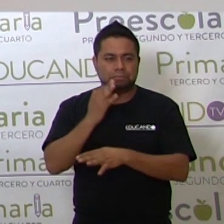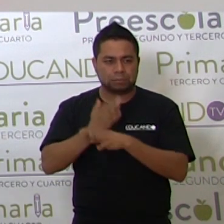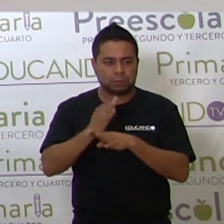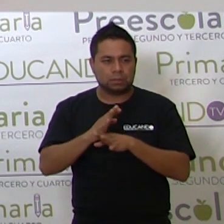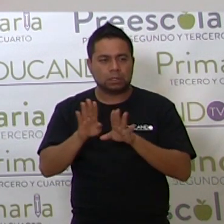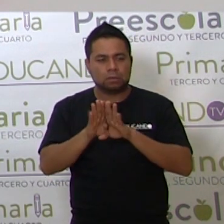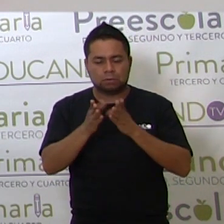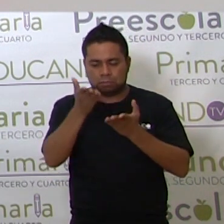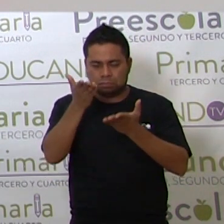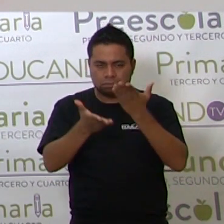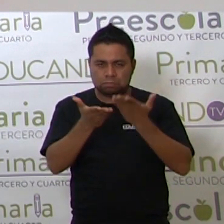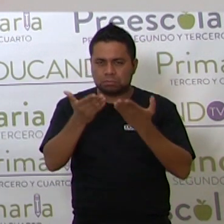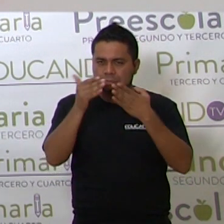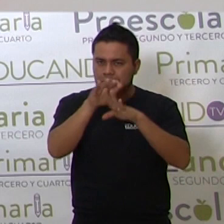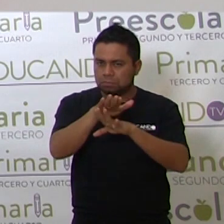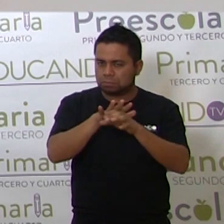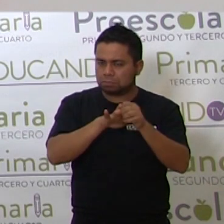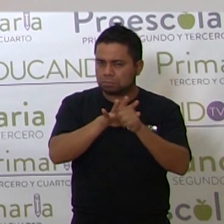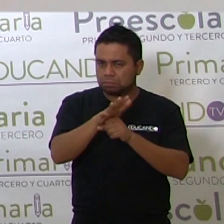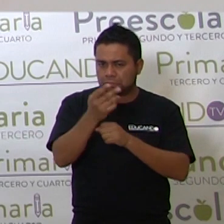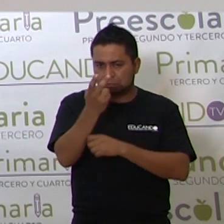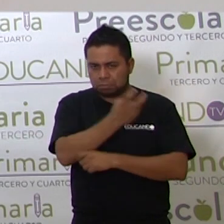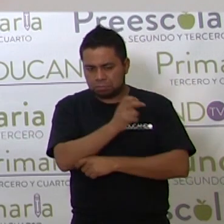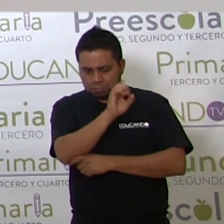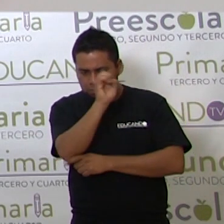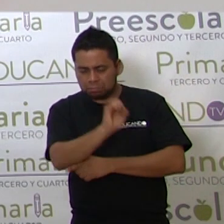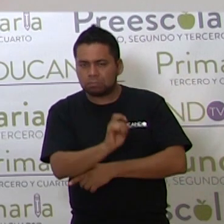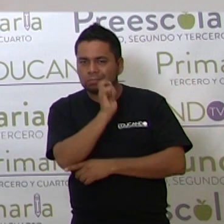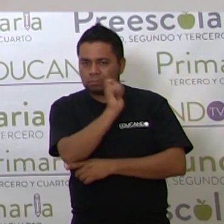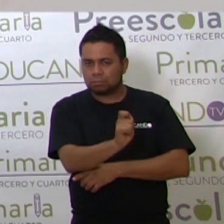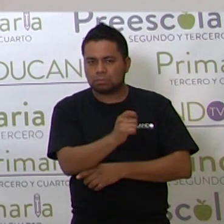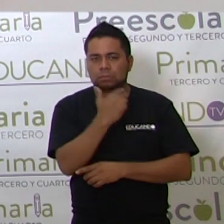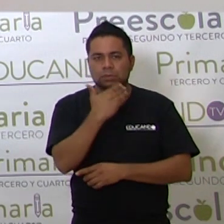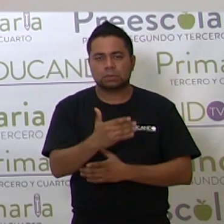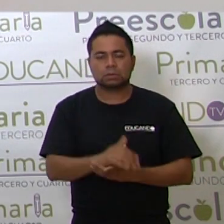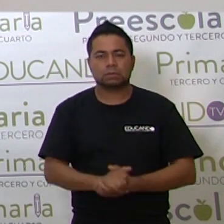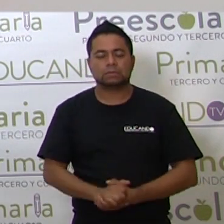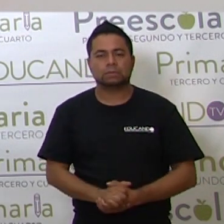comparativo acerca de este porcentaje bien